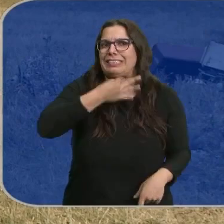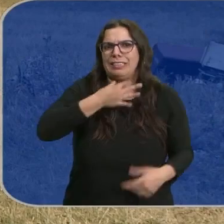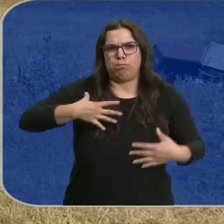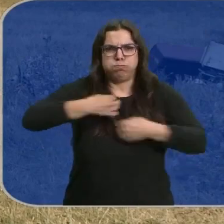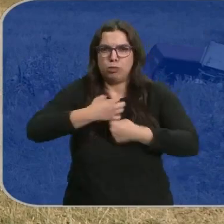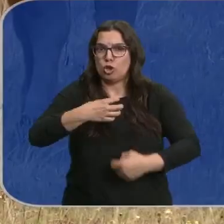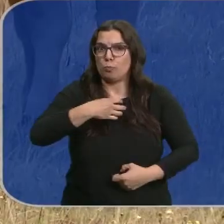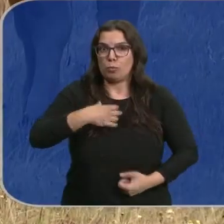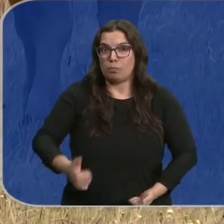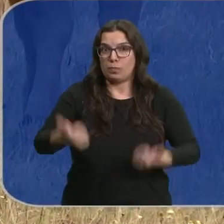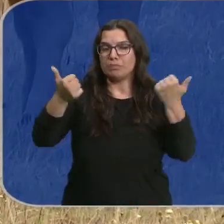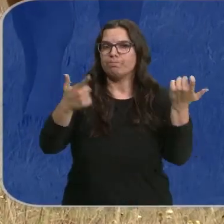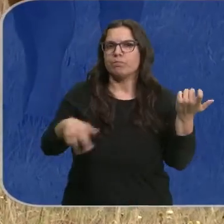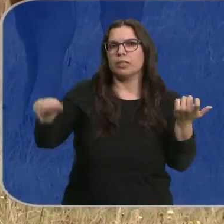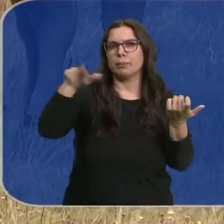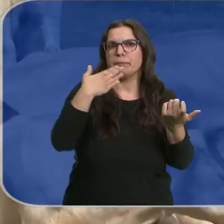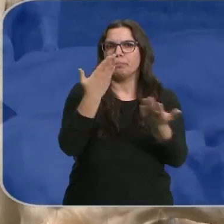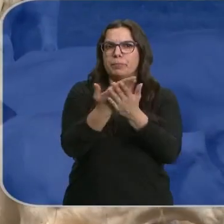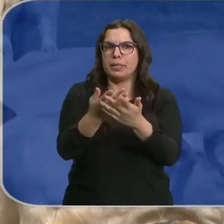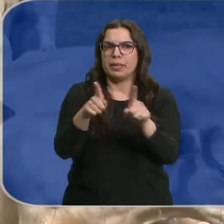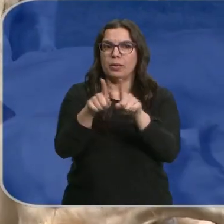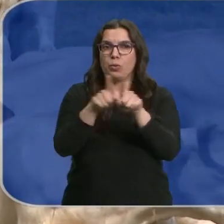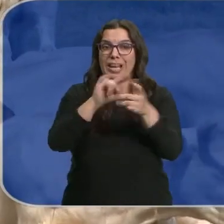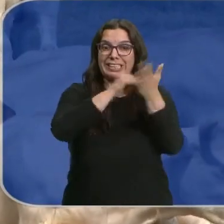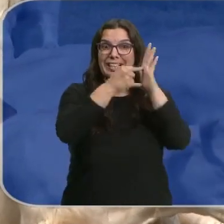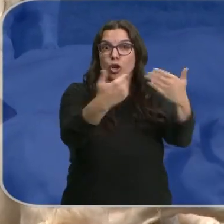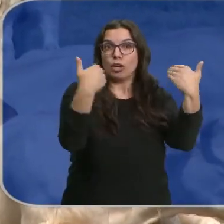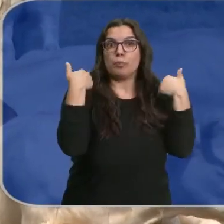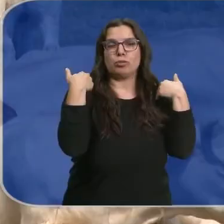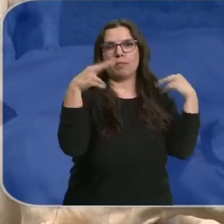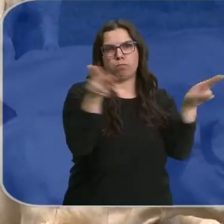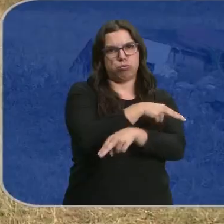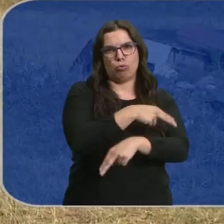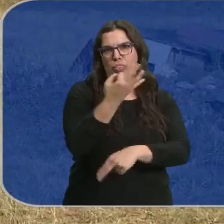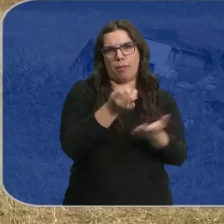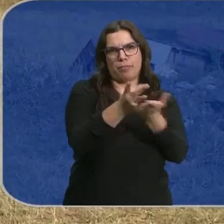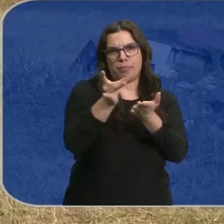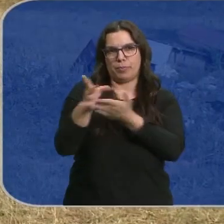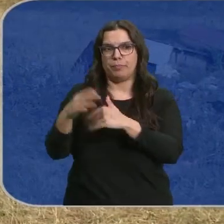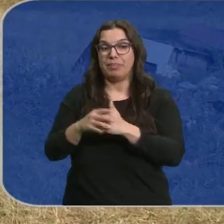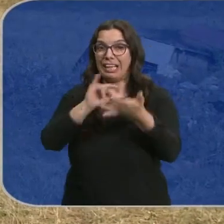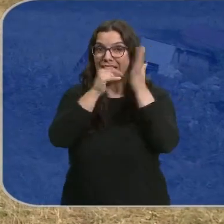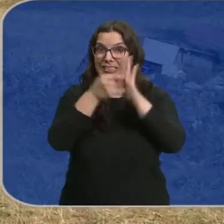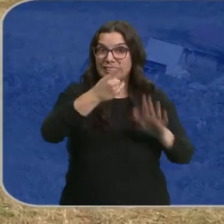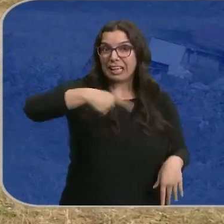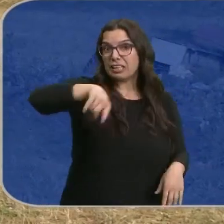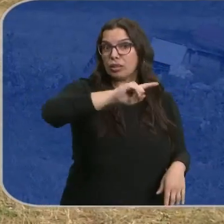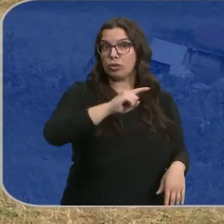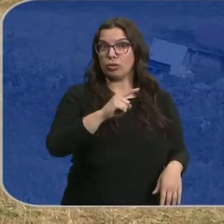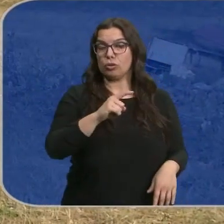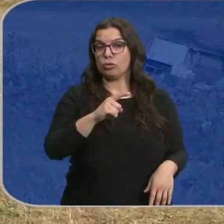el hartazgo que tenemos. Pero insisten en pedir que se cese a los técnicos responsables del saneamiento. Unos técnicos que